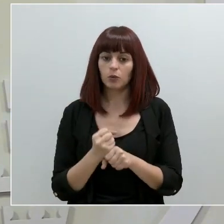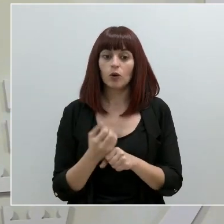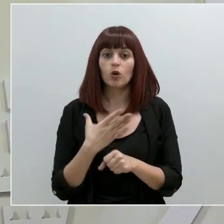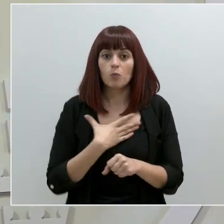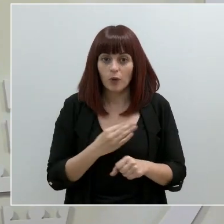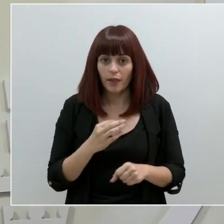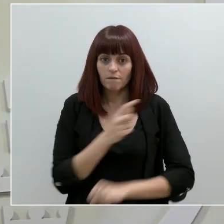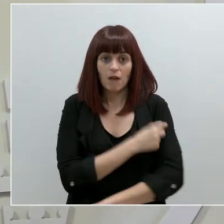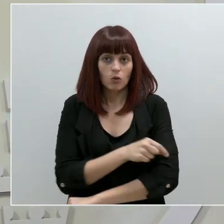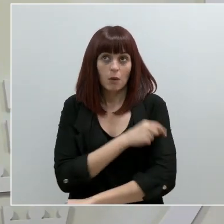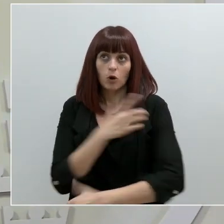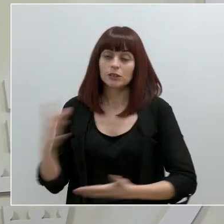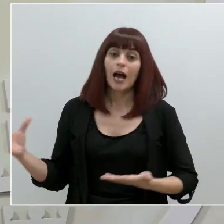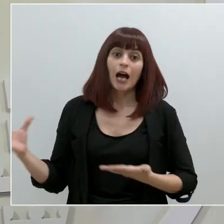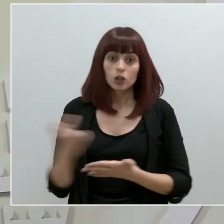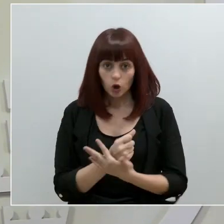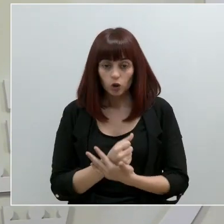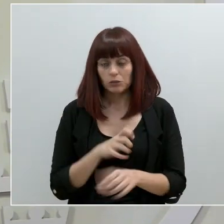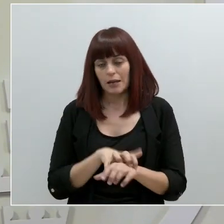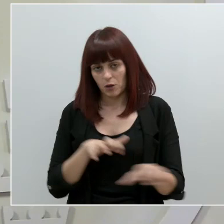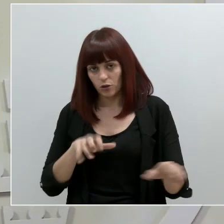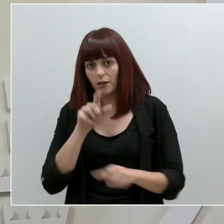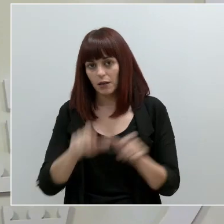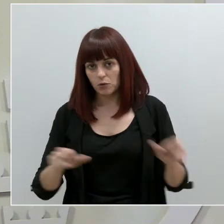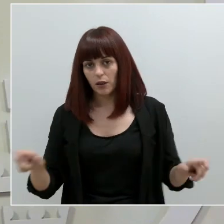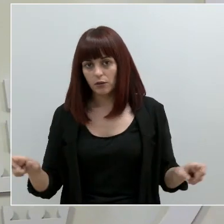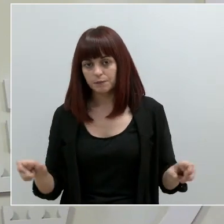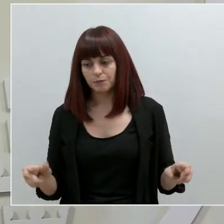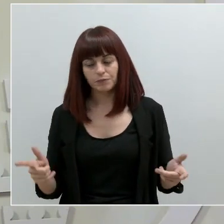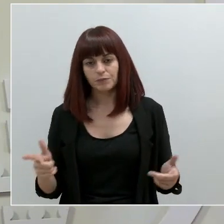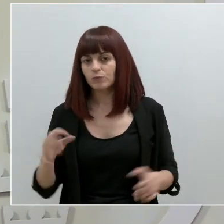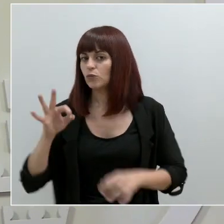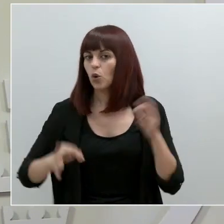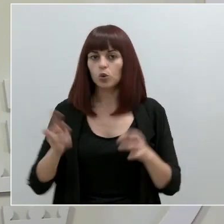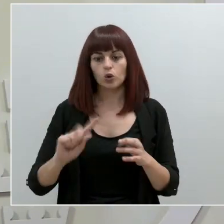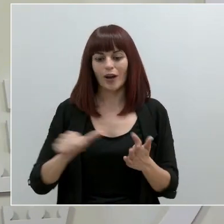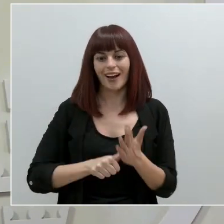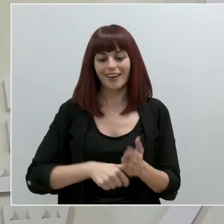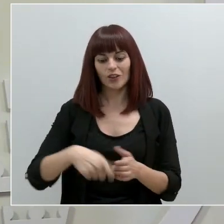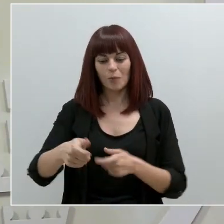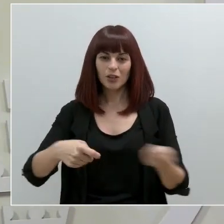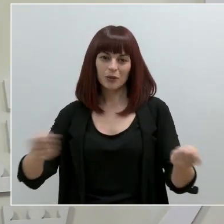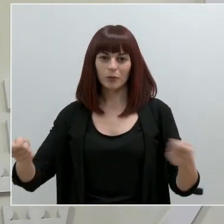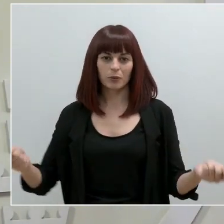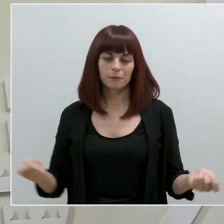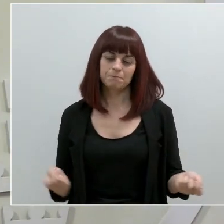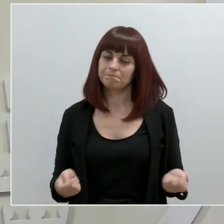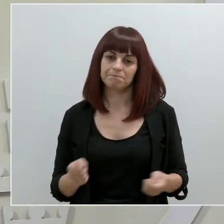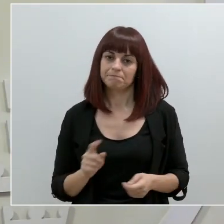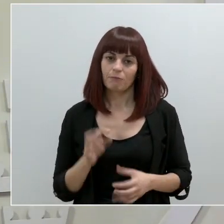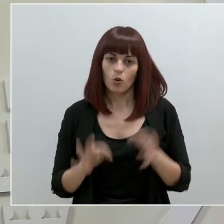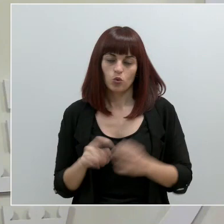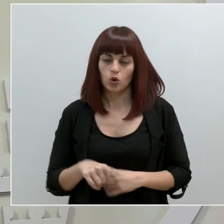vacunar, no vamos a decir todo el mundo, pero sí mucha parte de la población, sería un poco injusto dar ese